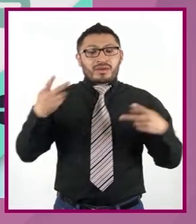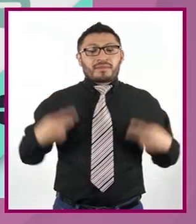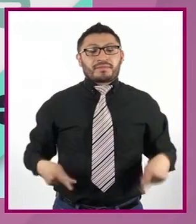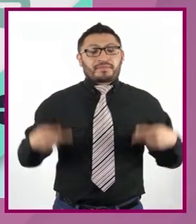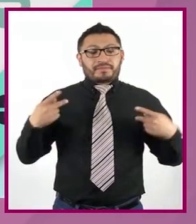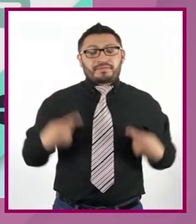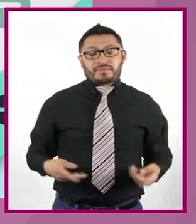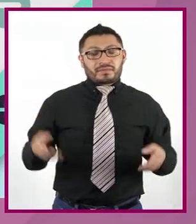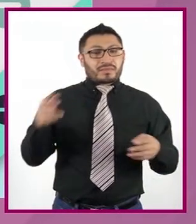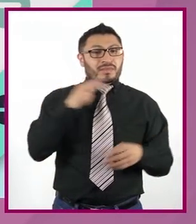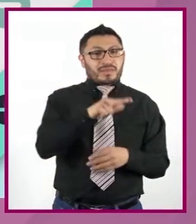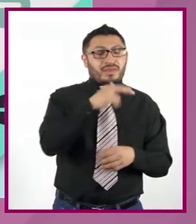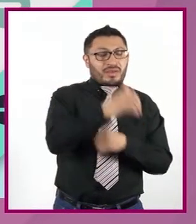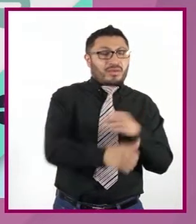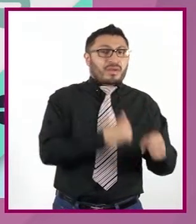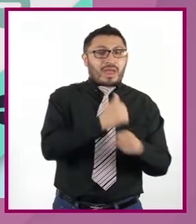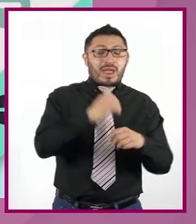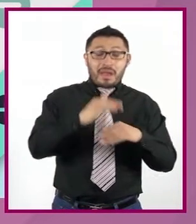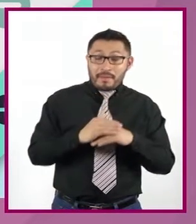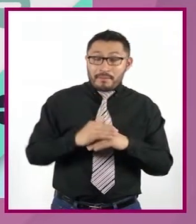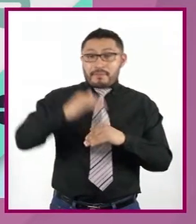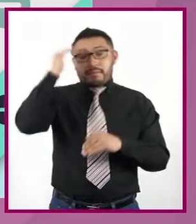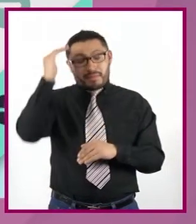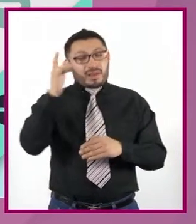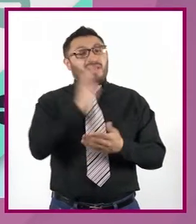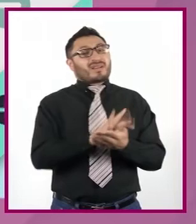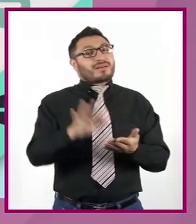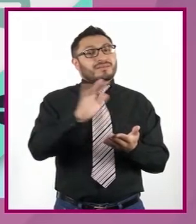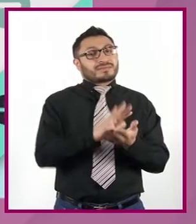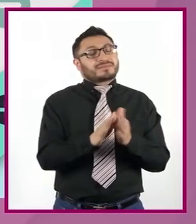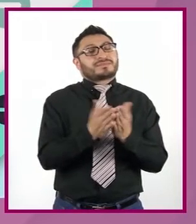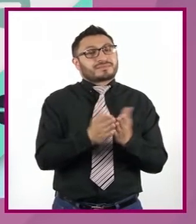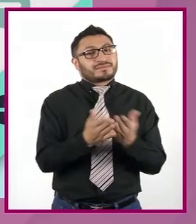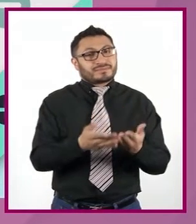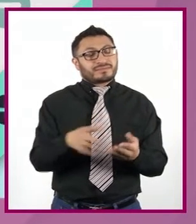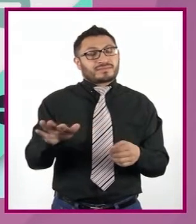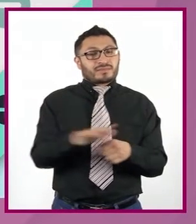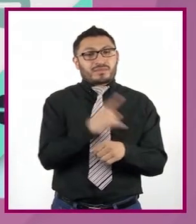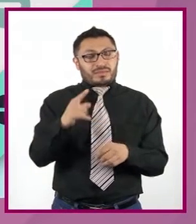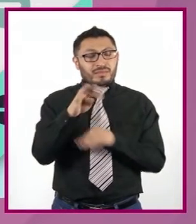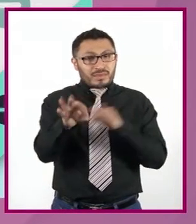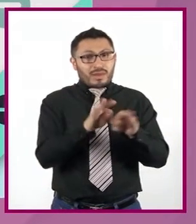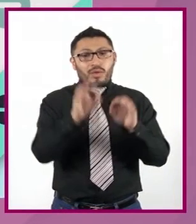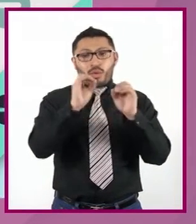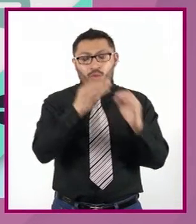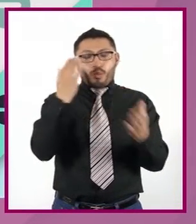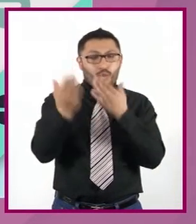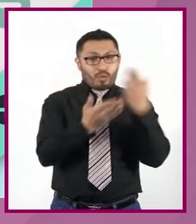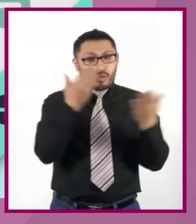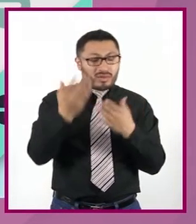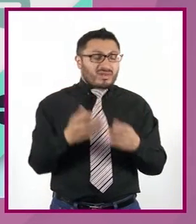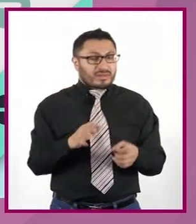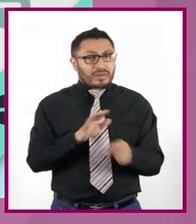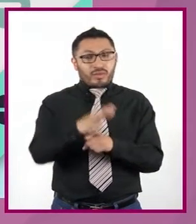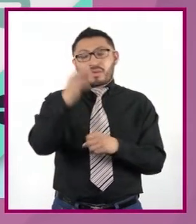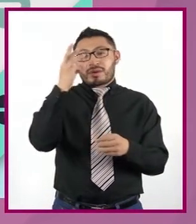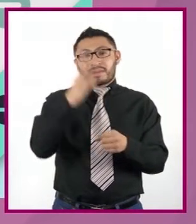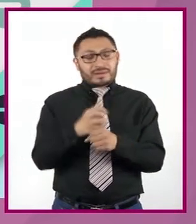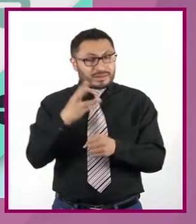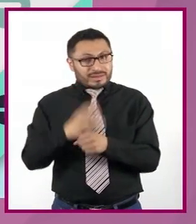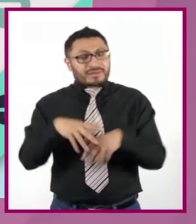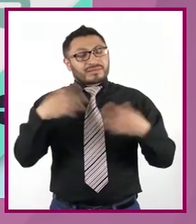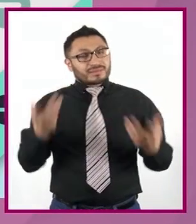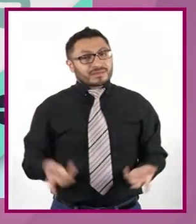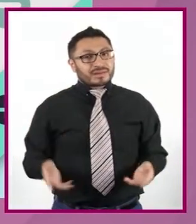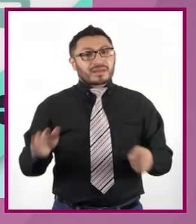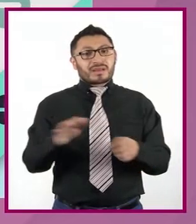de 18 o más años de edad leen libros es por trabajo o estudio, y que el tercero es